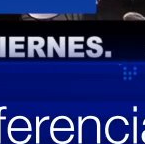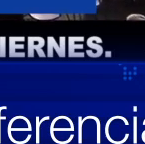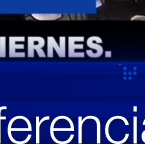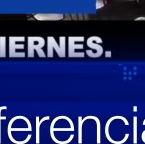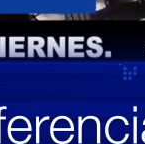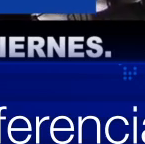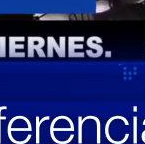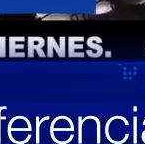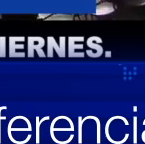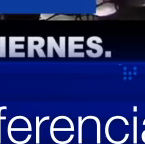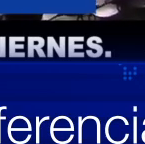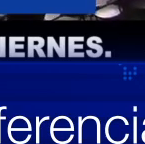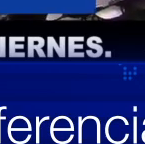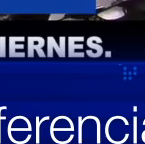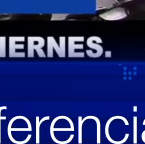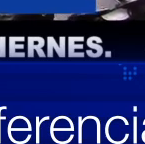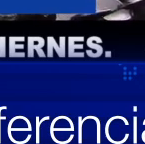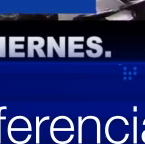de becas